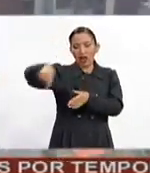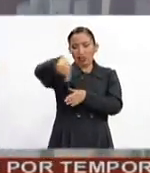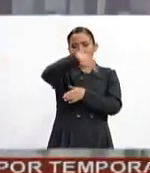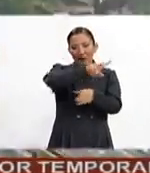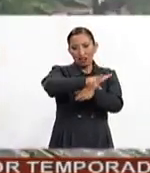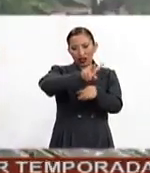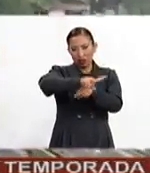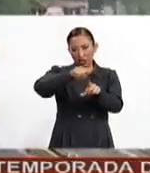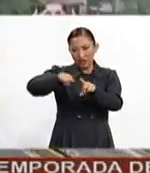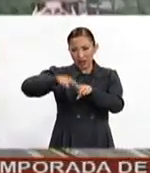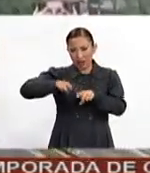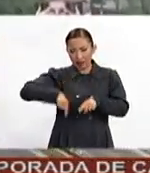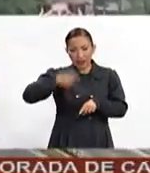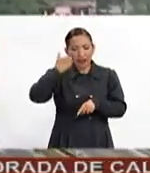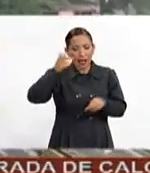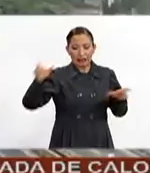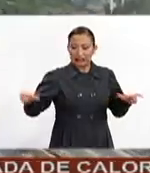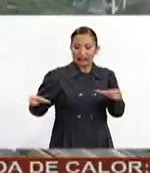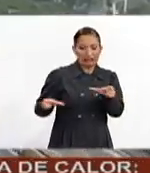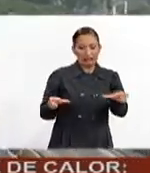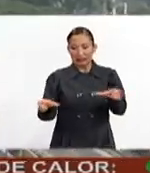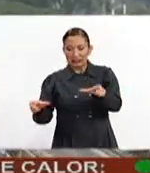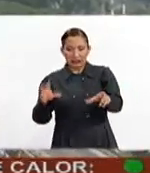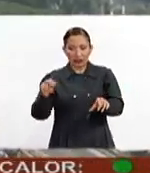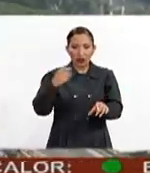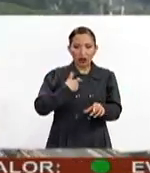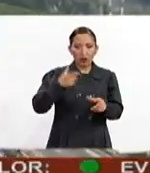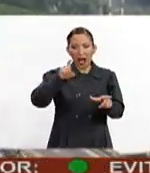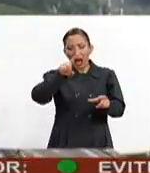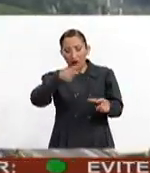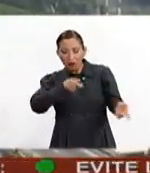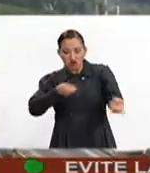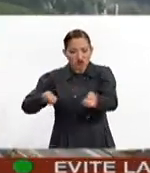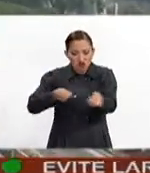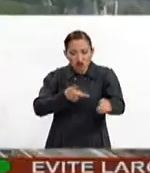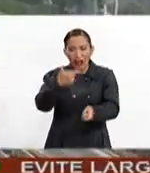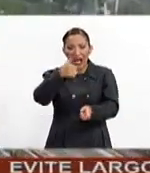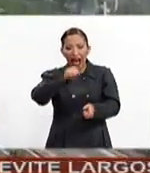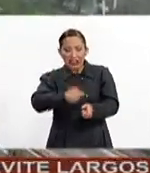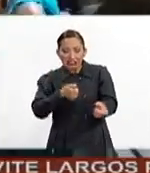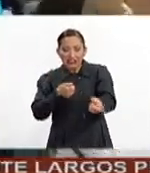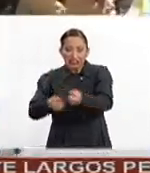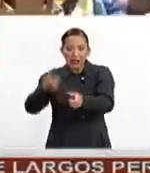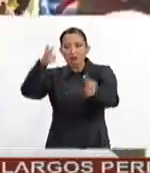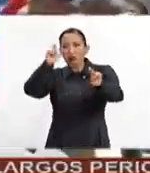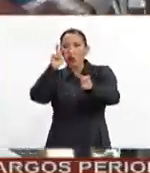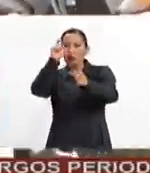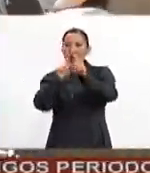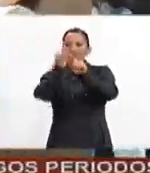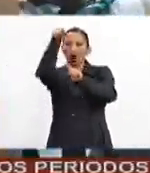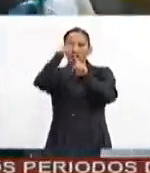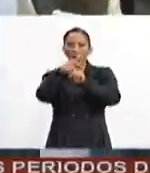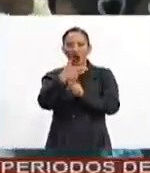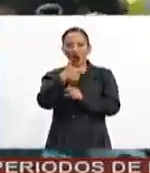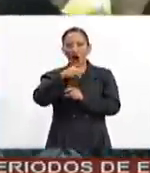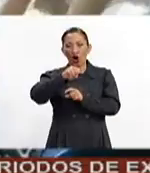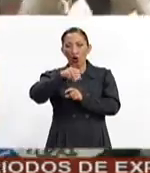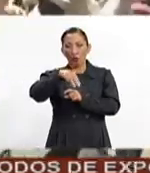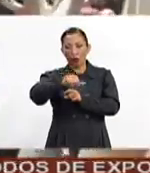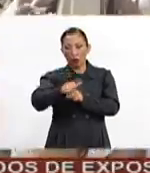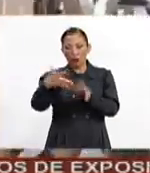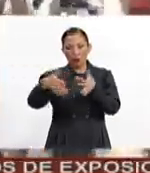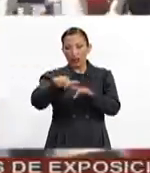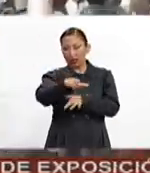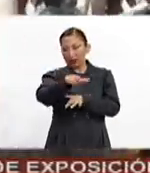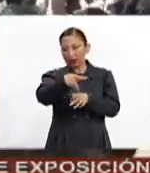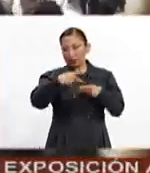Las autoridades tratan de contener estas expresiones con chorros de agua, gas lacrimógeno y disparos de goma. Este fin de semana, por lo